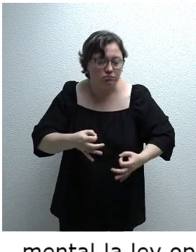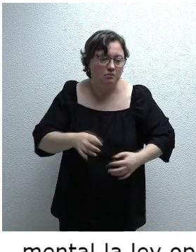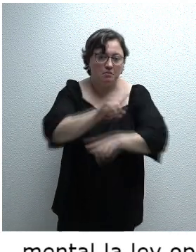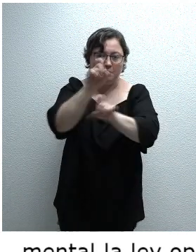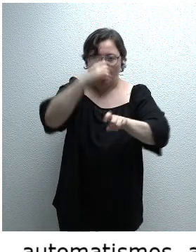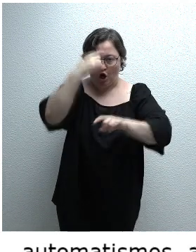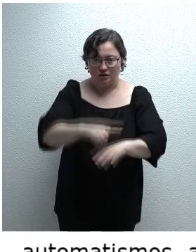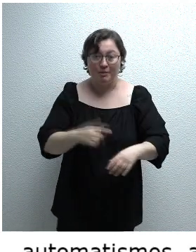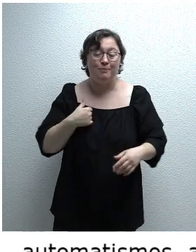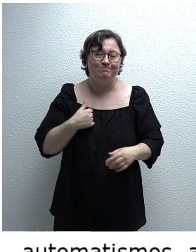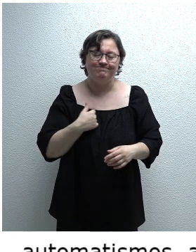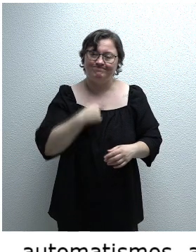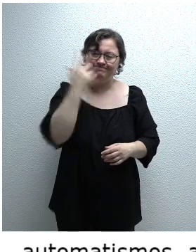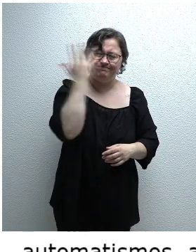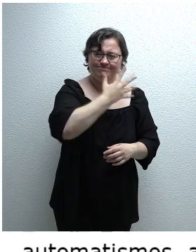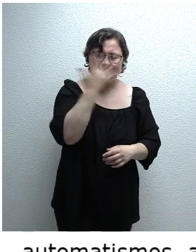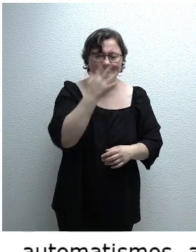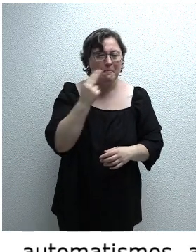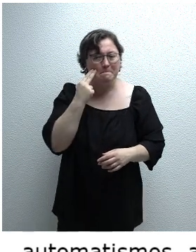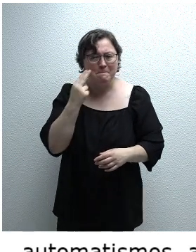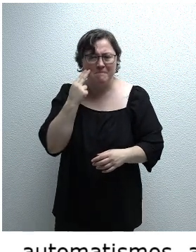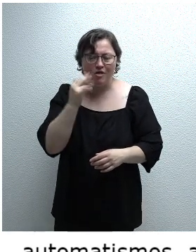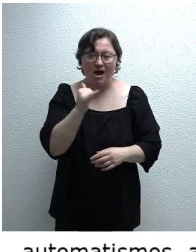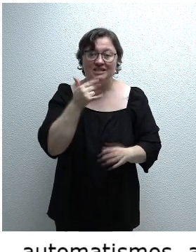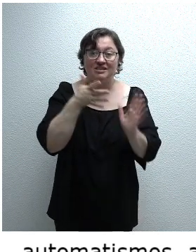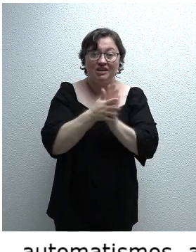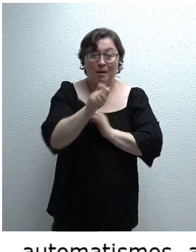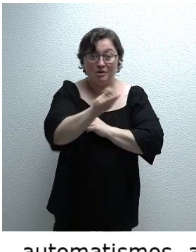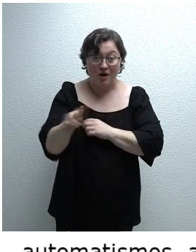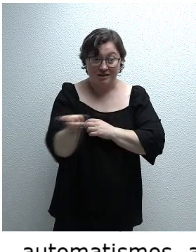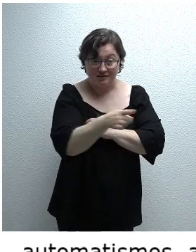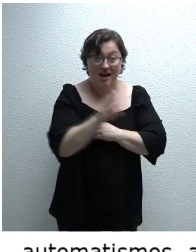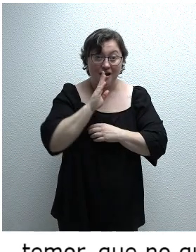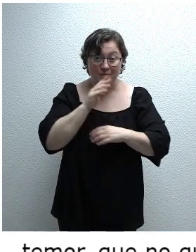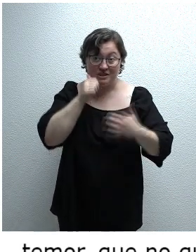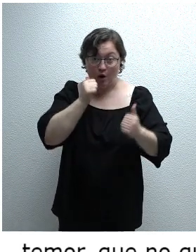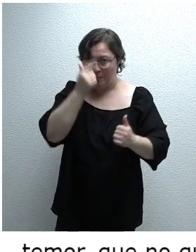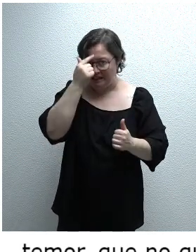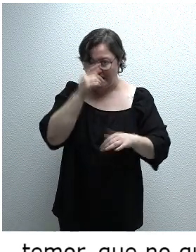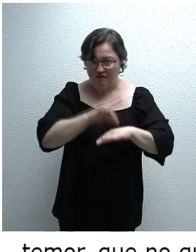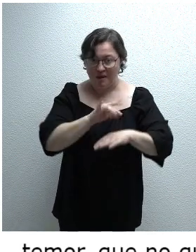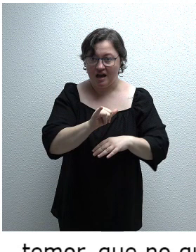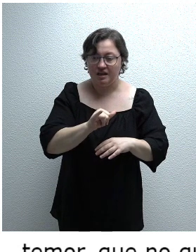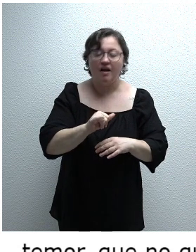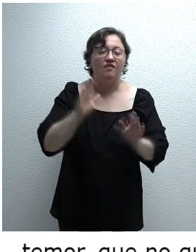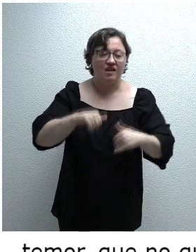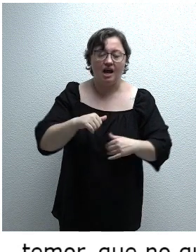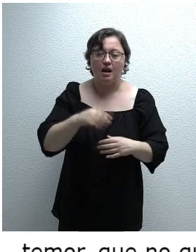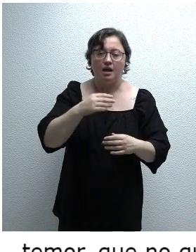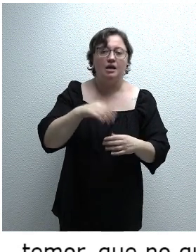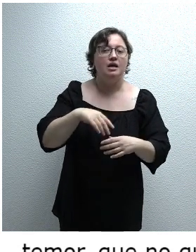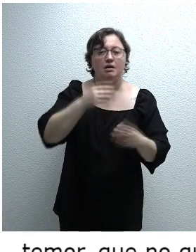así. Tenemos el temor de que estas personas terminen pasando a esa curatela